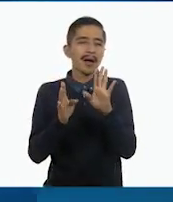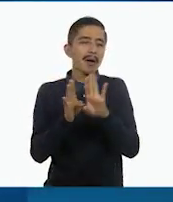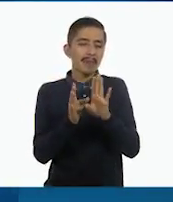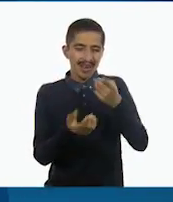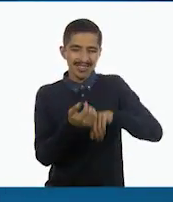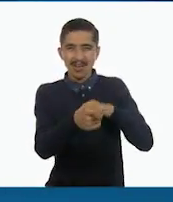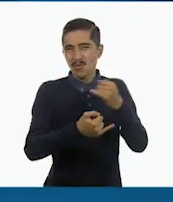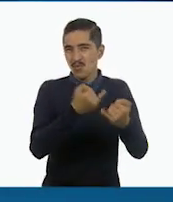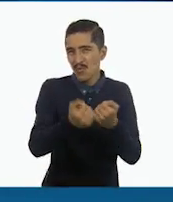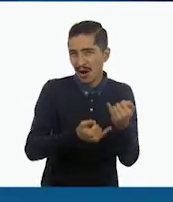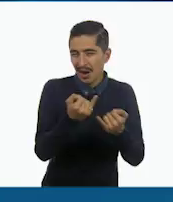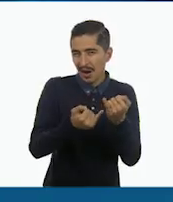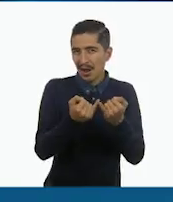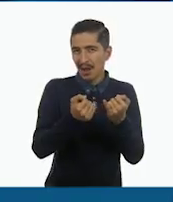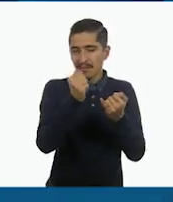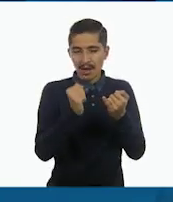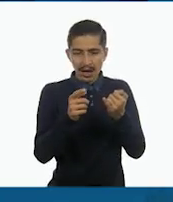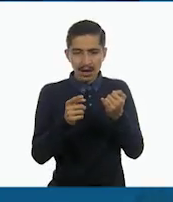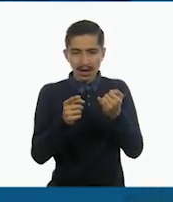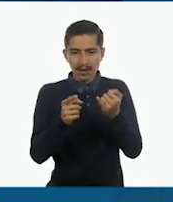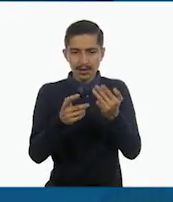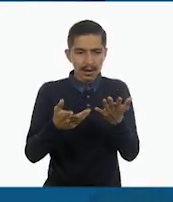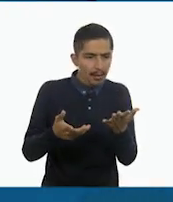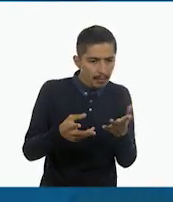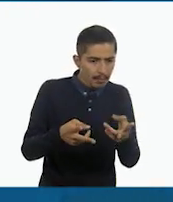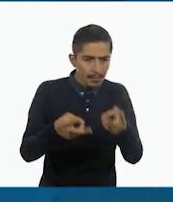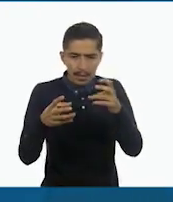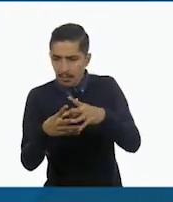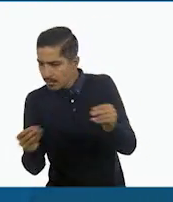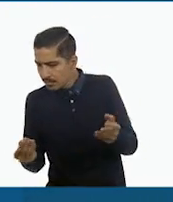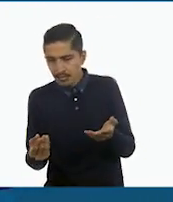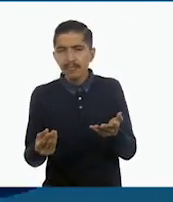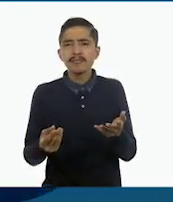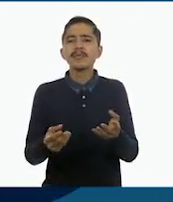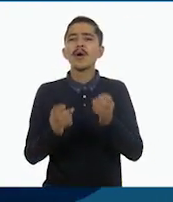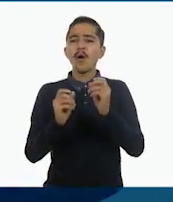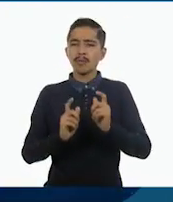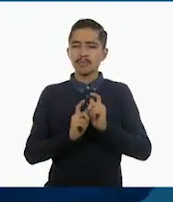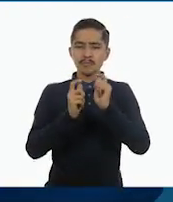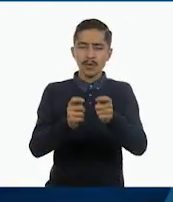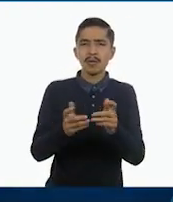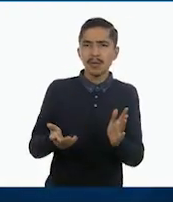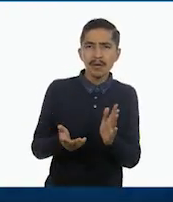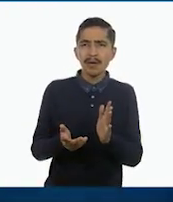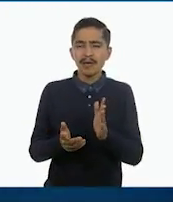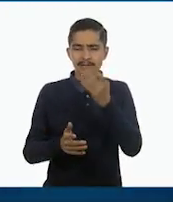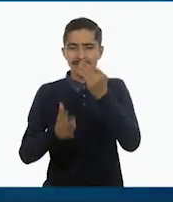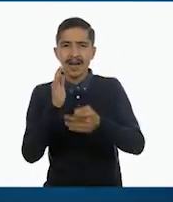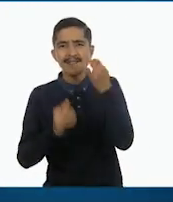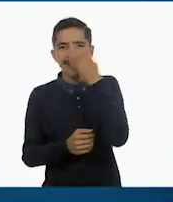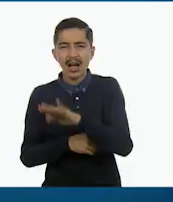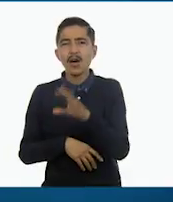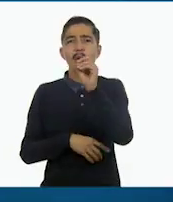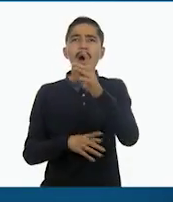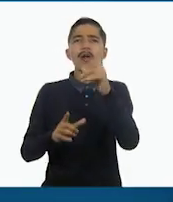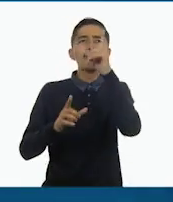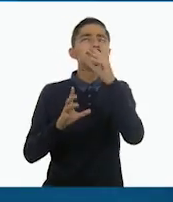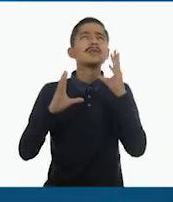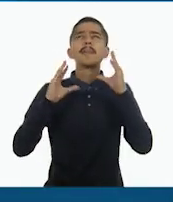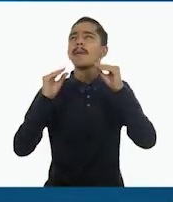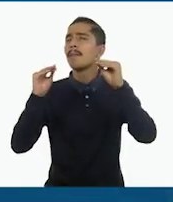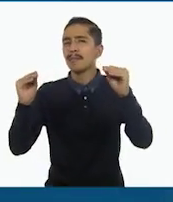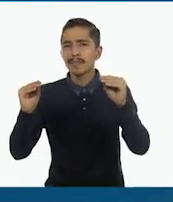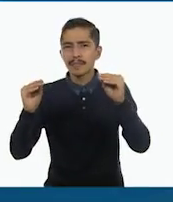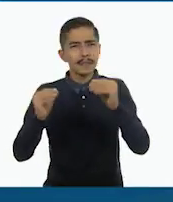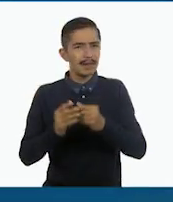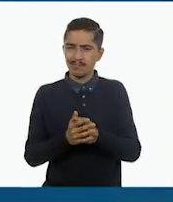la banca ha saltado o que la farsa ha terminado y que se van a apagar las luces.